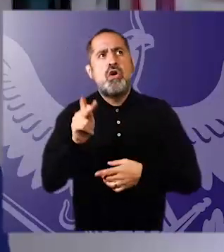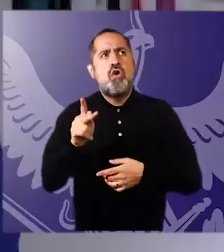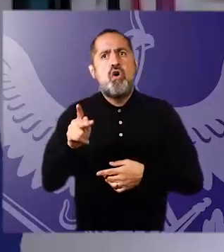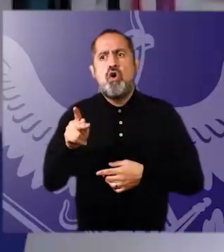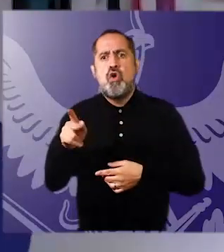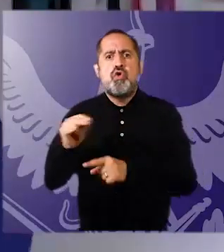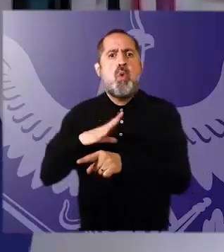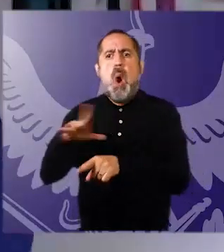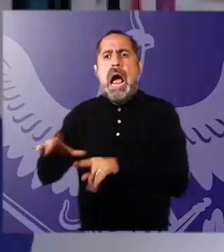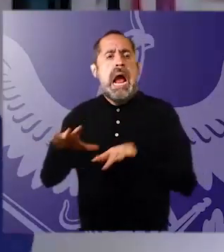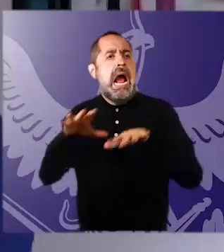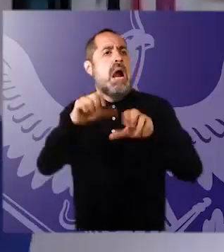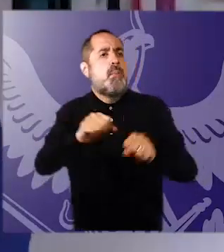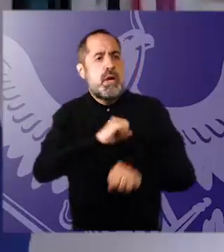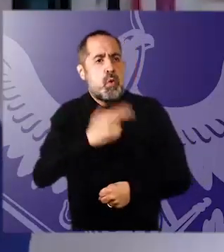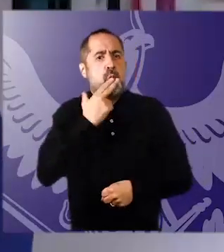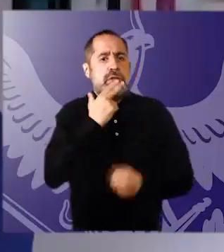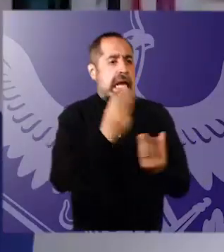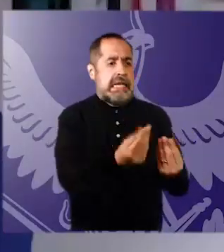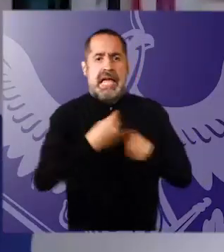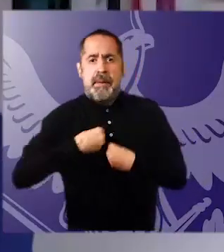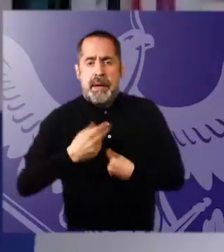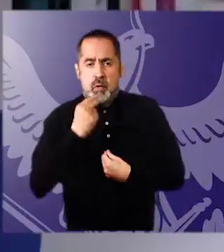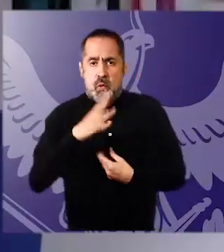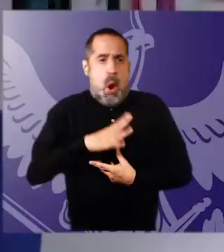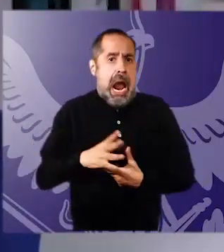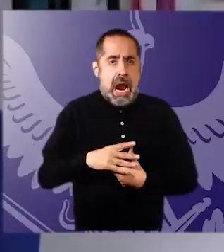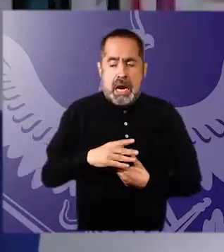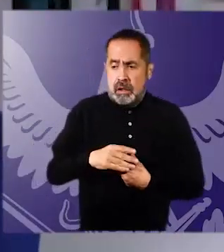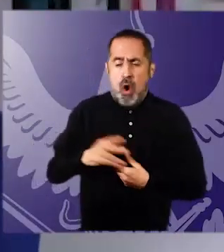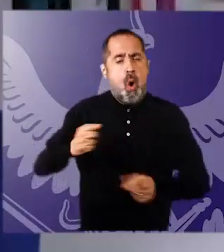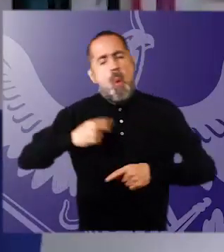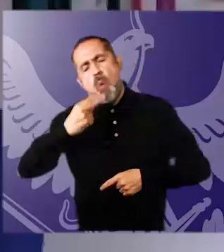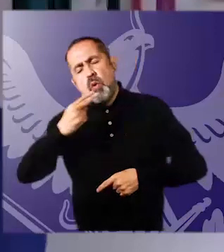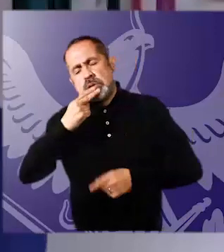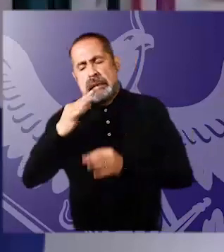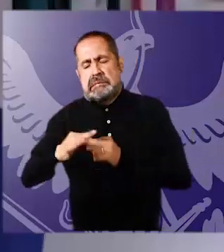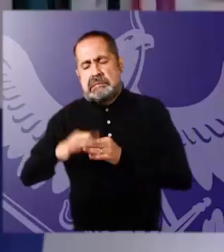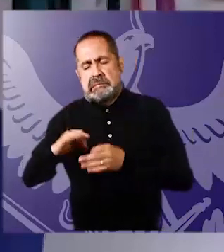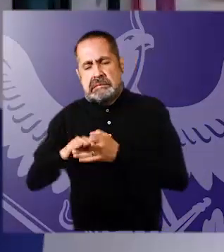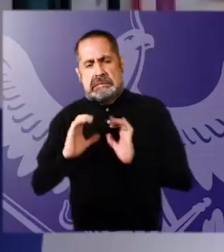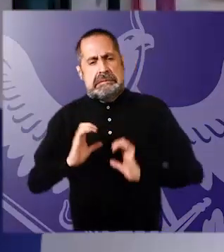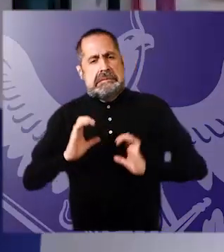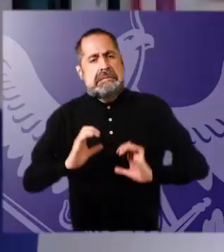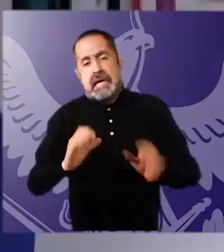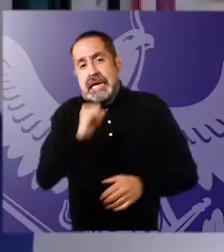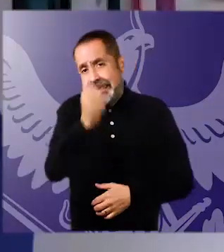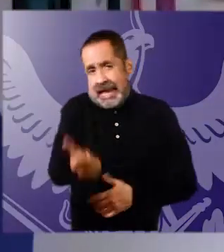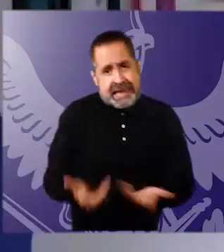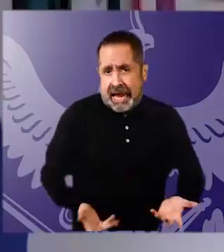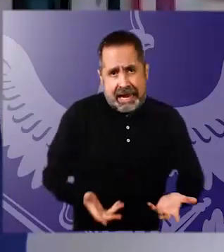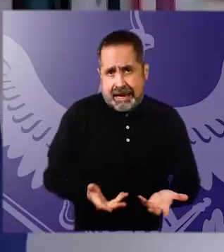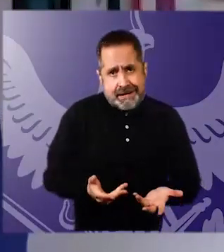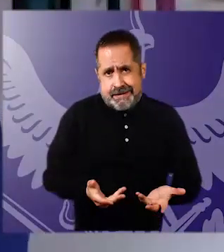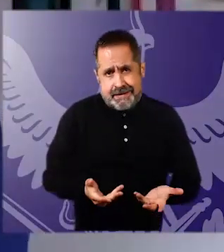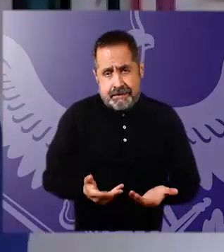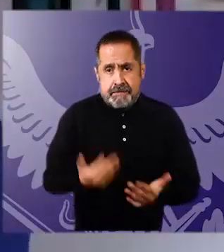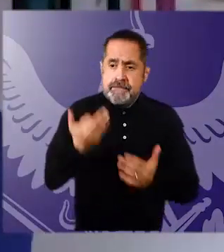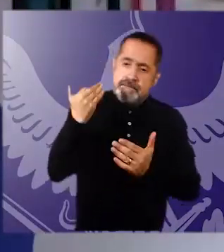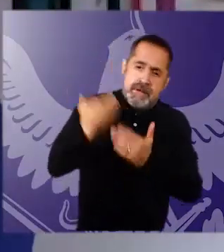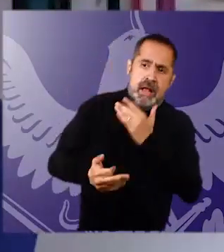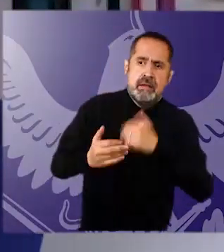anticonceptivos, pero no todos, no todas tienen acceso a ellos, ni tampoco los usan de manera